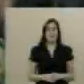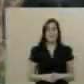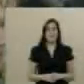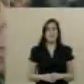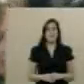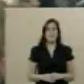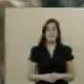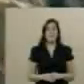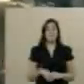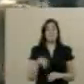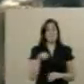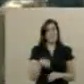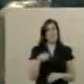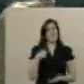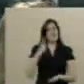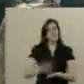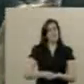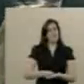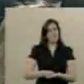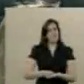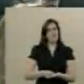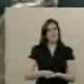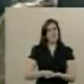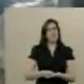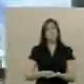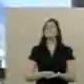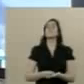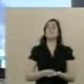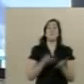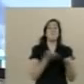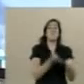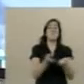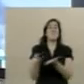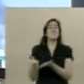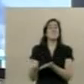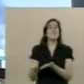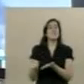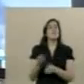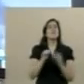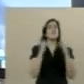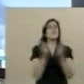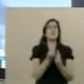Esta medida beneficia a 3